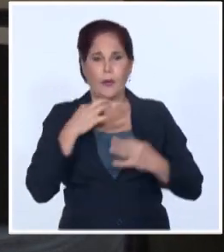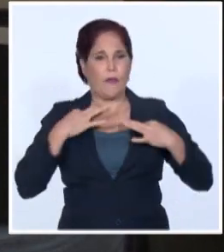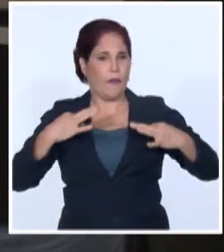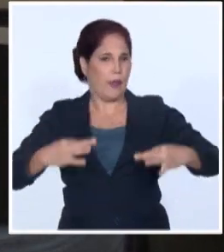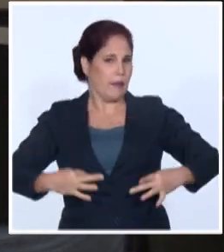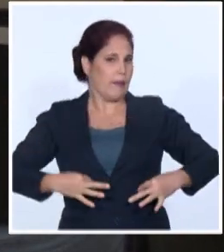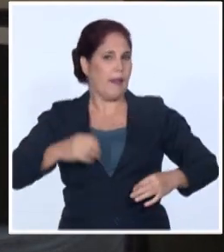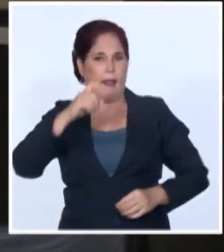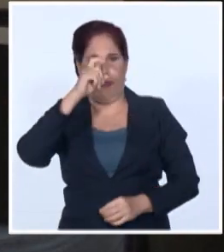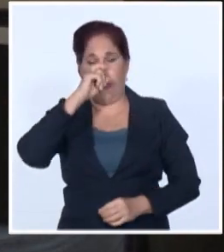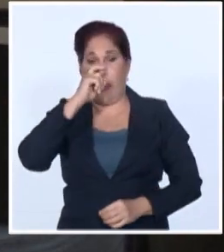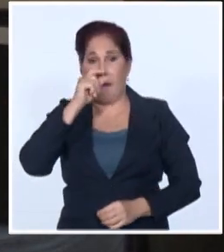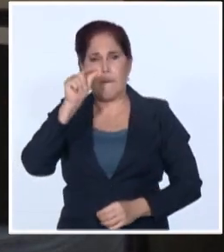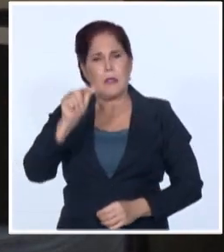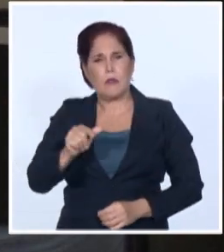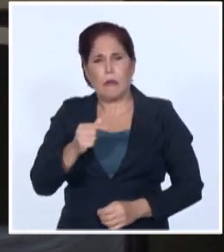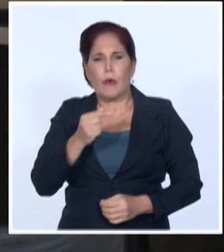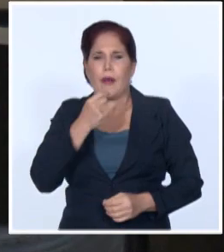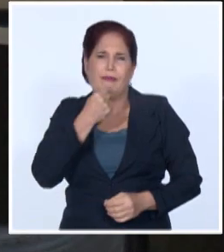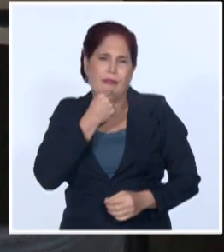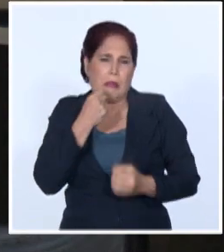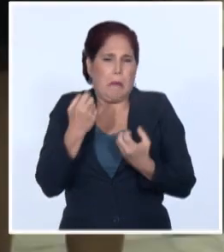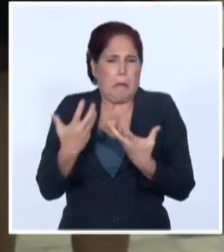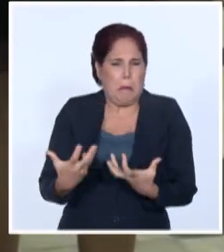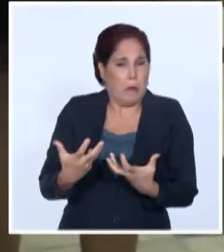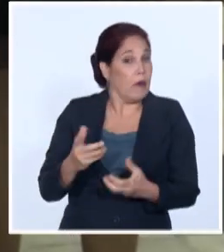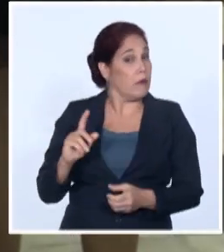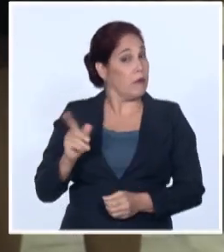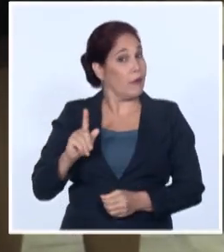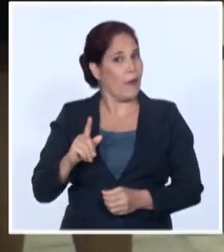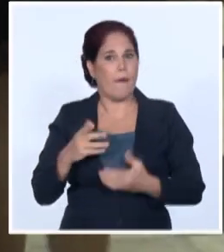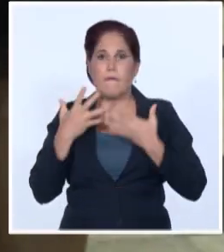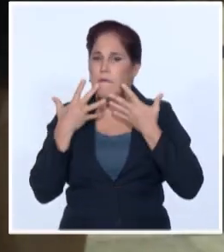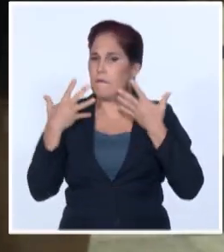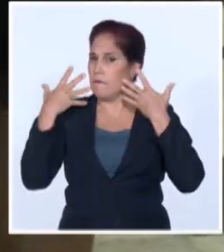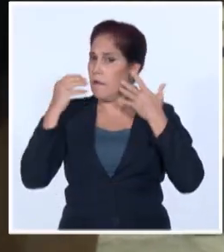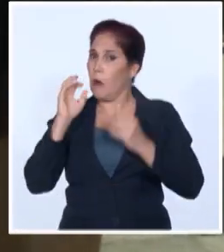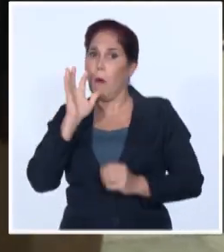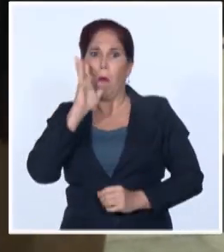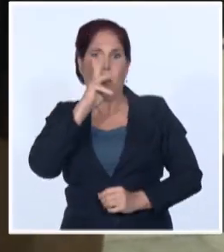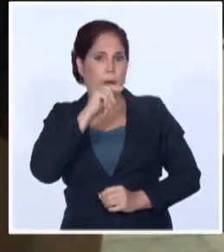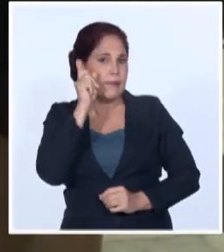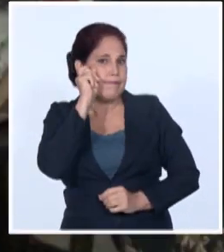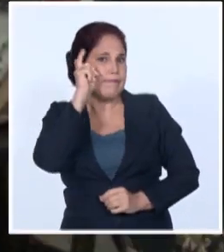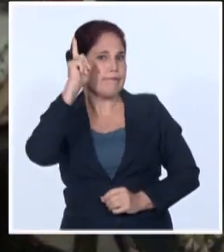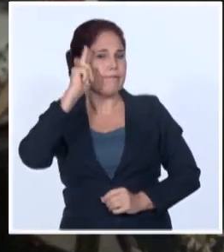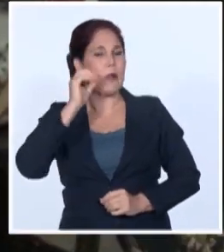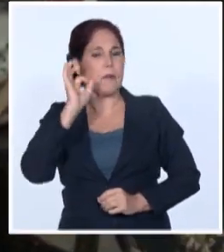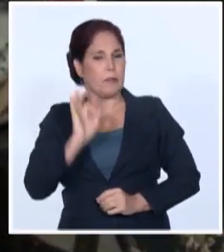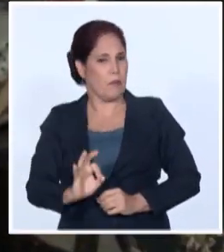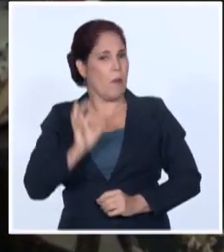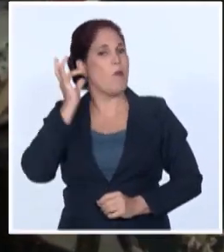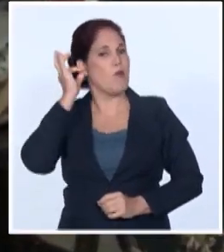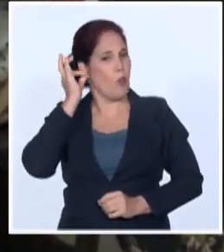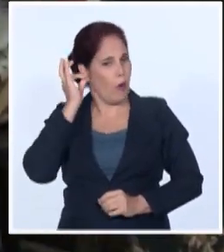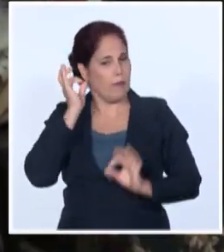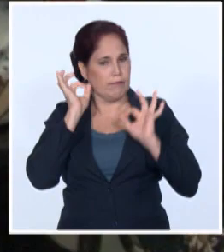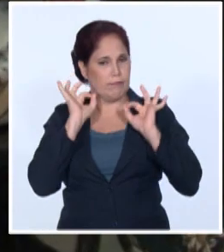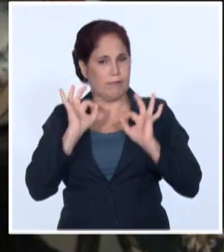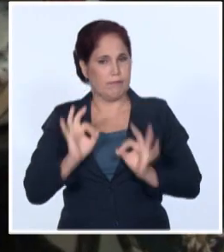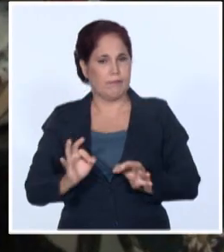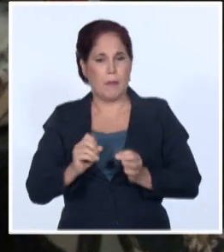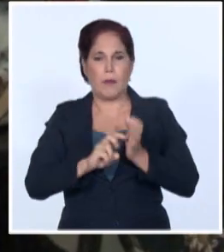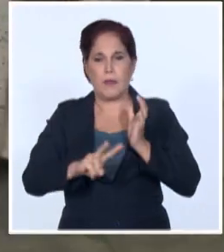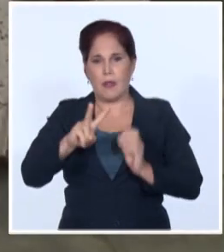la vida de la mujer, estimulando a la vez la belleza y experiencia de las féminas. Desde Villa